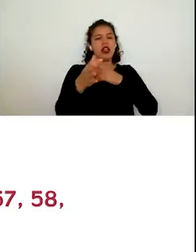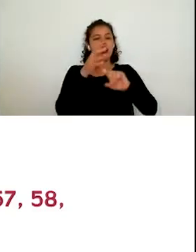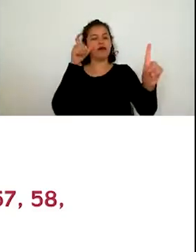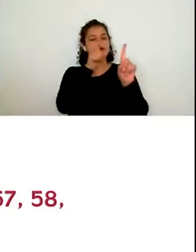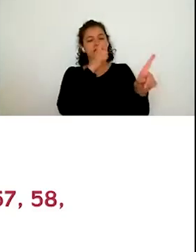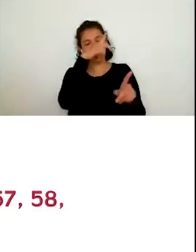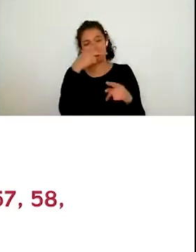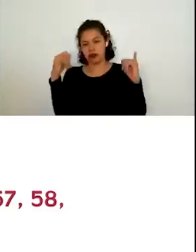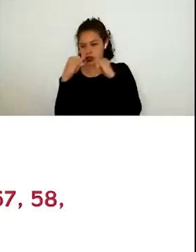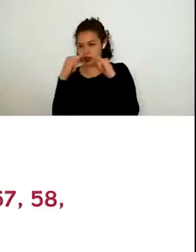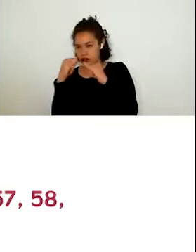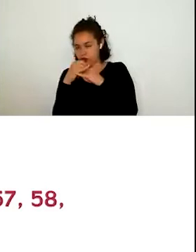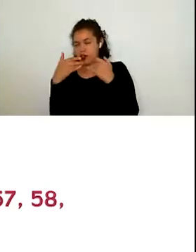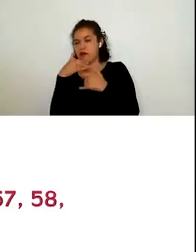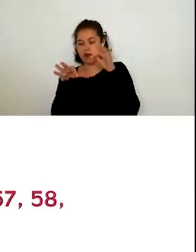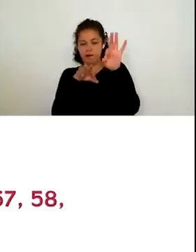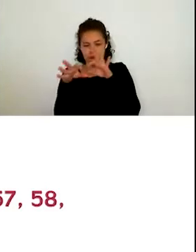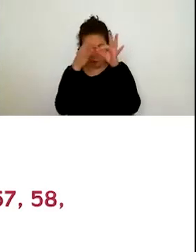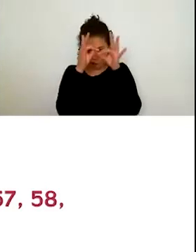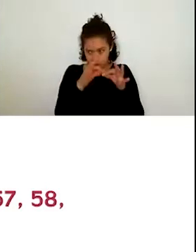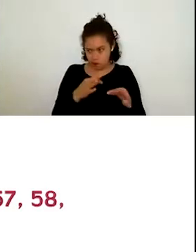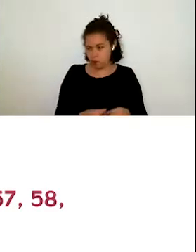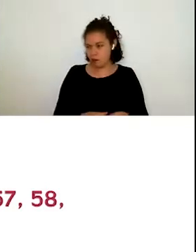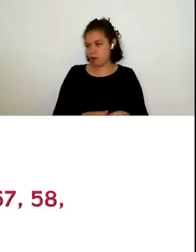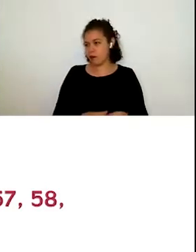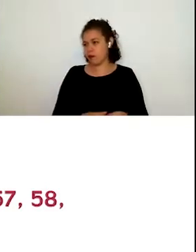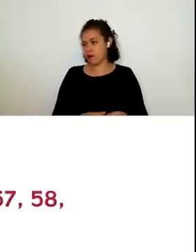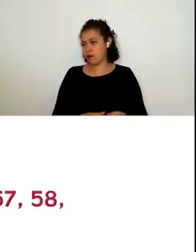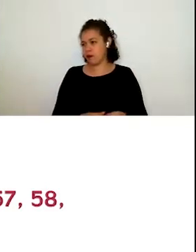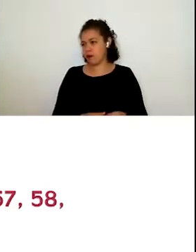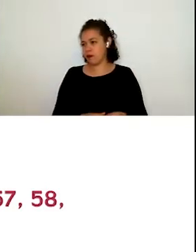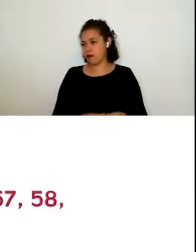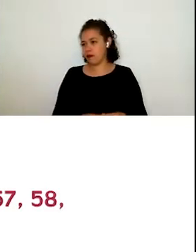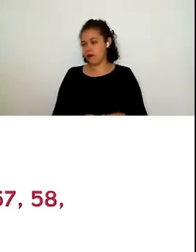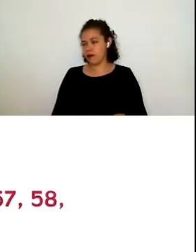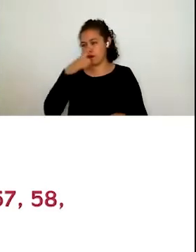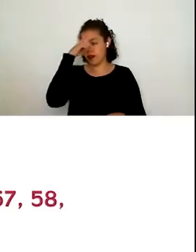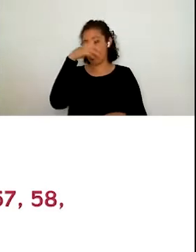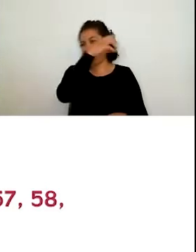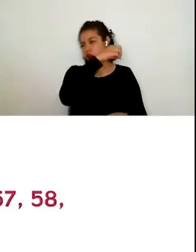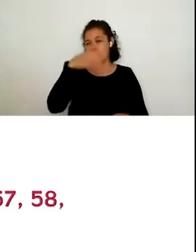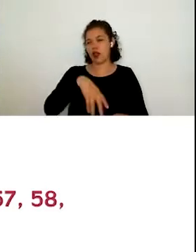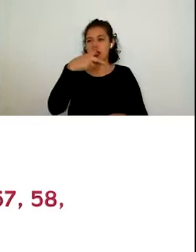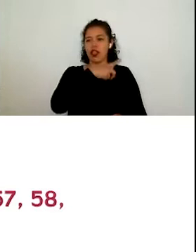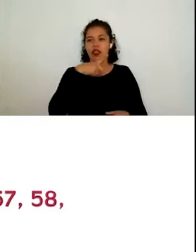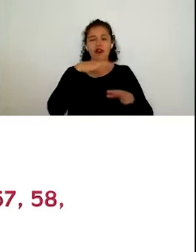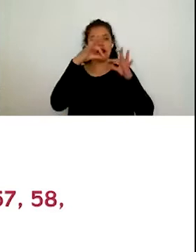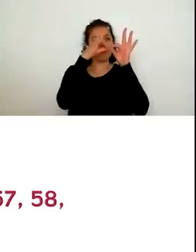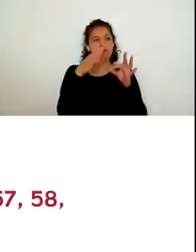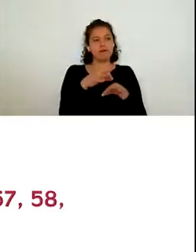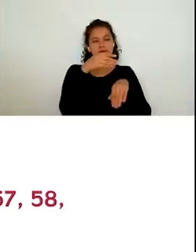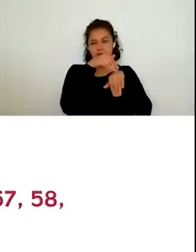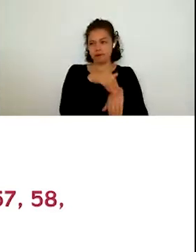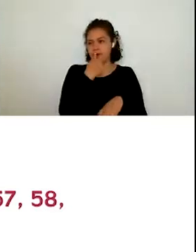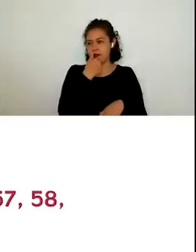un correcto funcionamiento, que esté al orden de las obligaciones que deben de cumplir. Si en